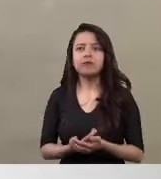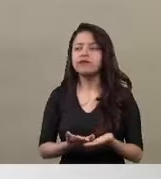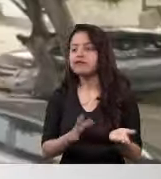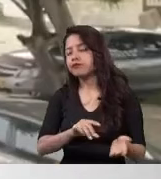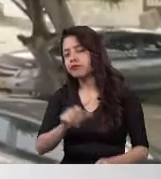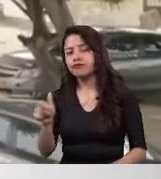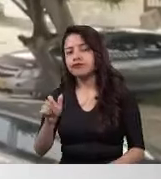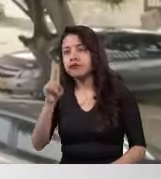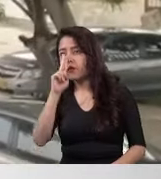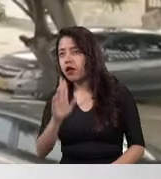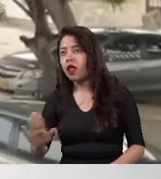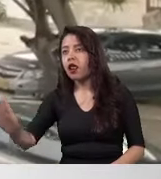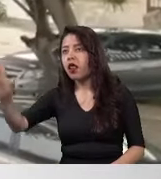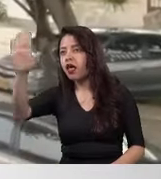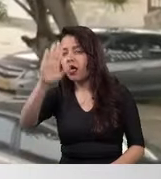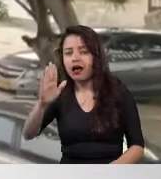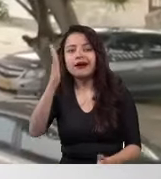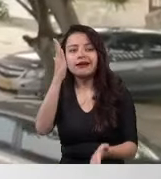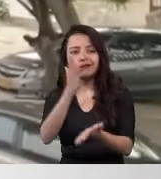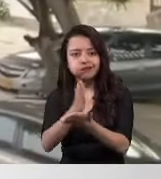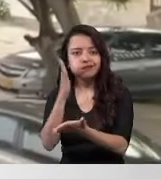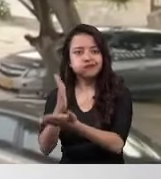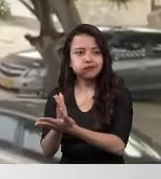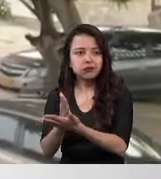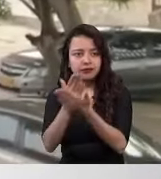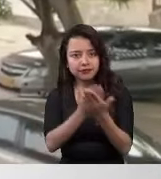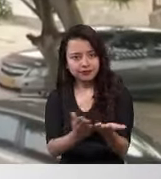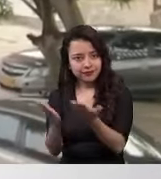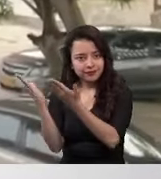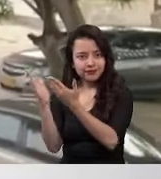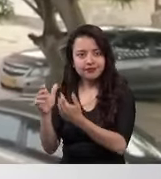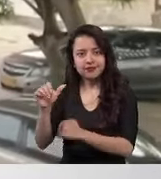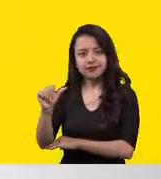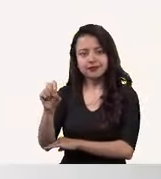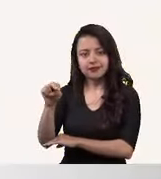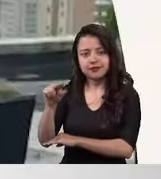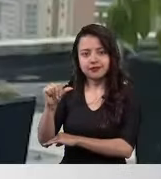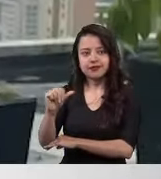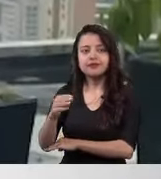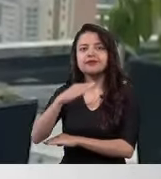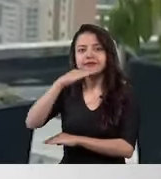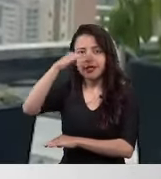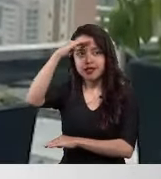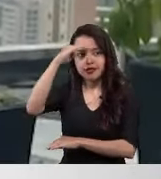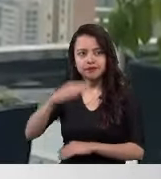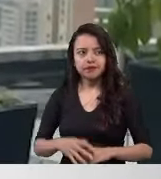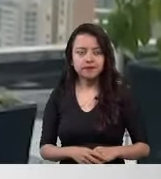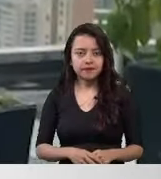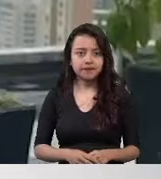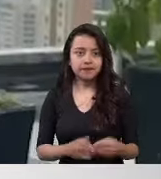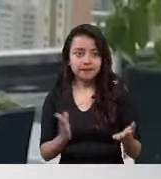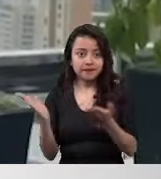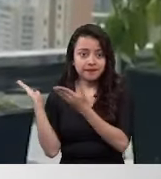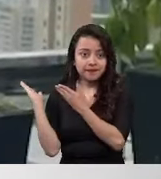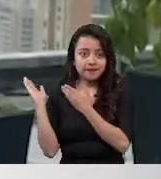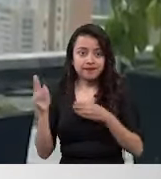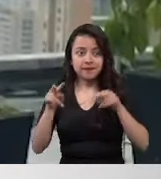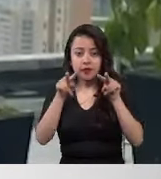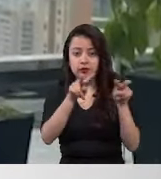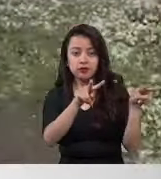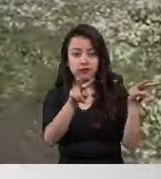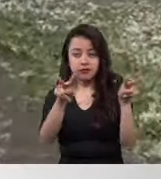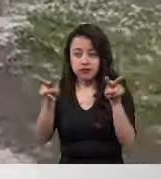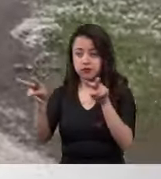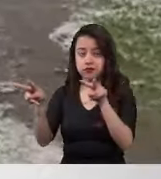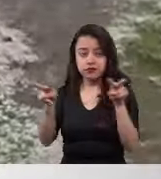del país también continúan las emergencias. Vamos con Ana María en Medellín. Pues Andrea, este es el panorama en Medellín, donde no ha dejado